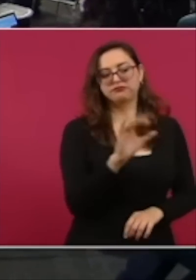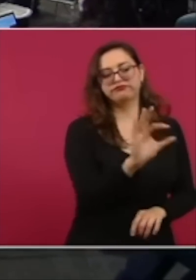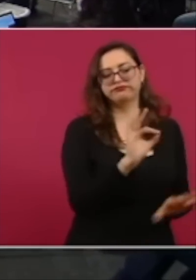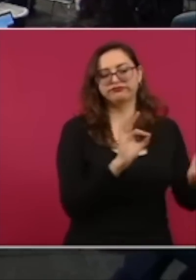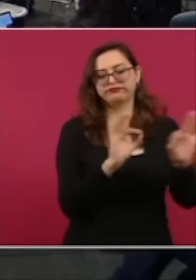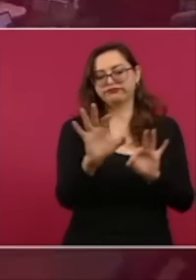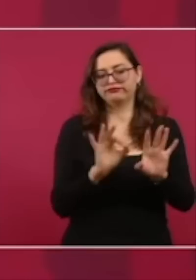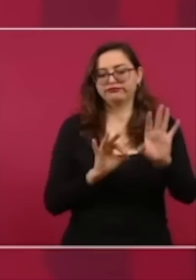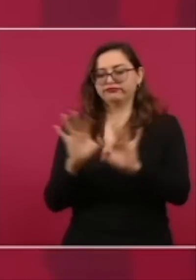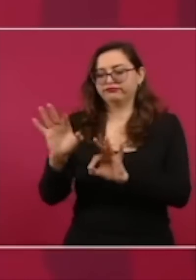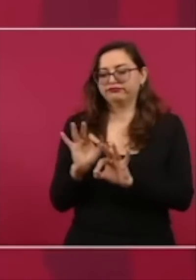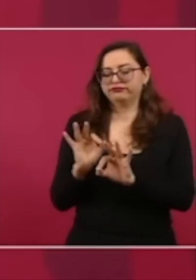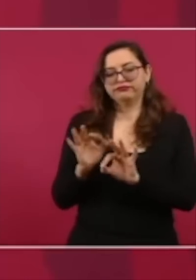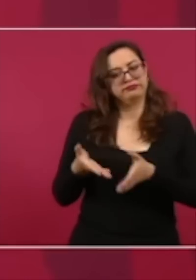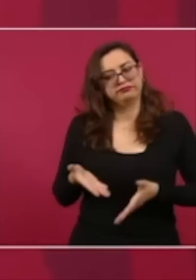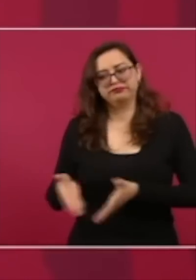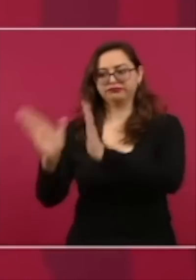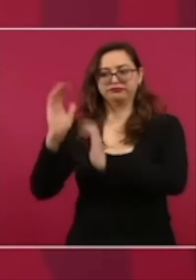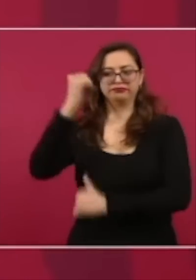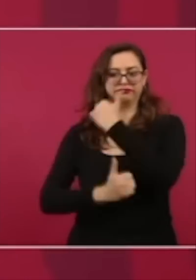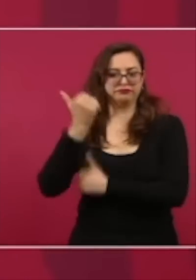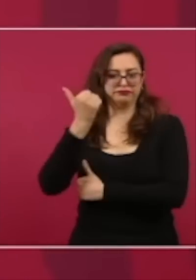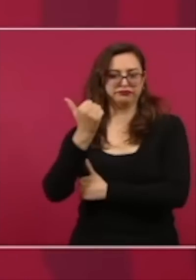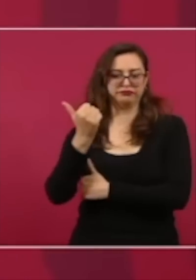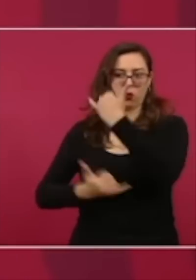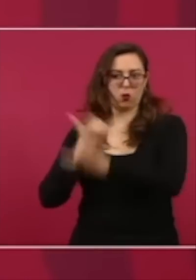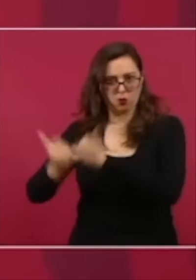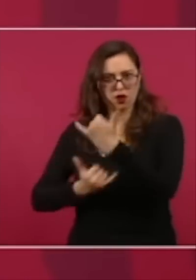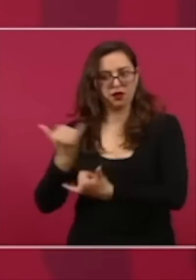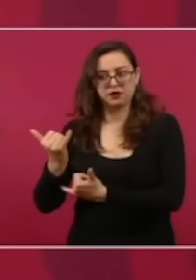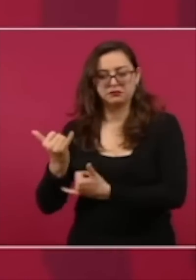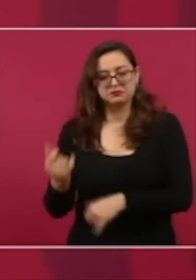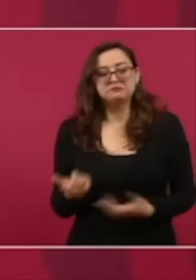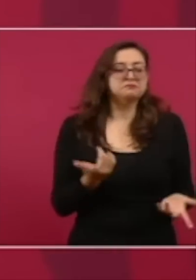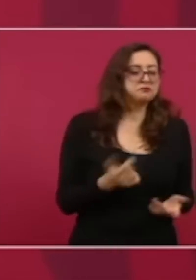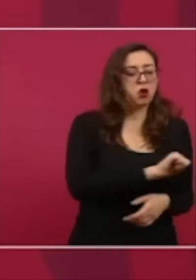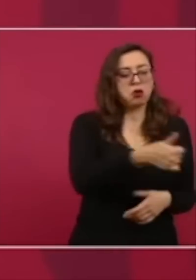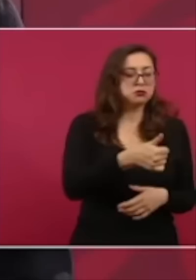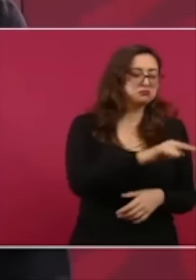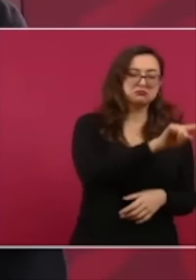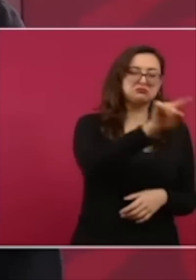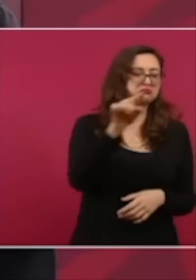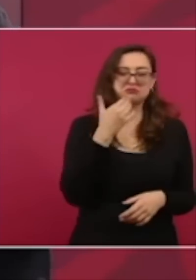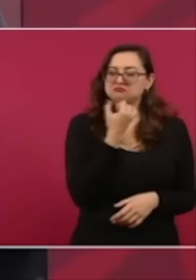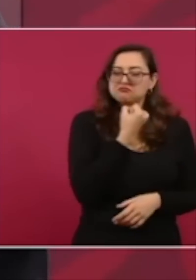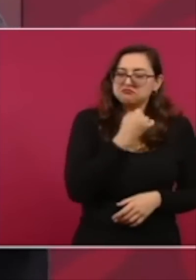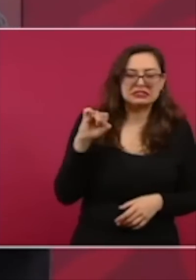en el béisbol. Si no alcanzan a